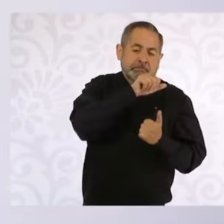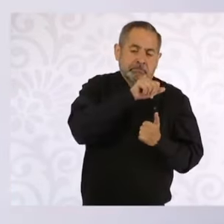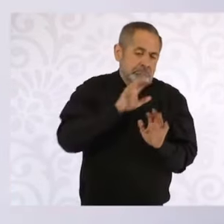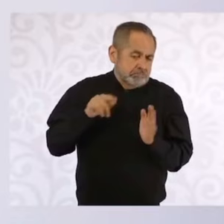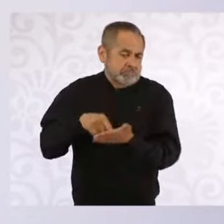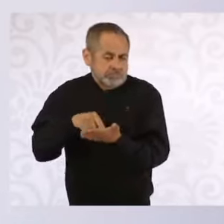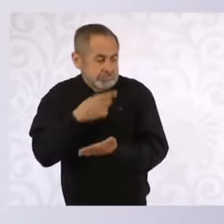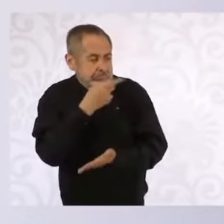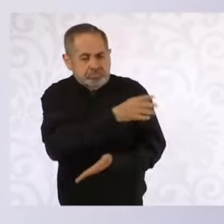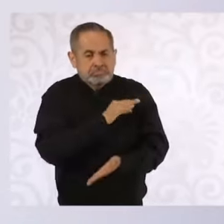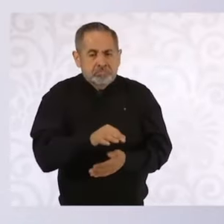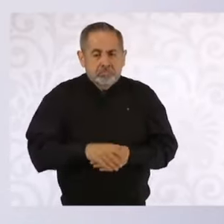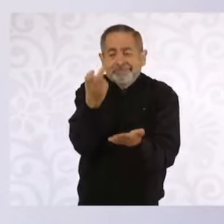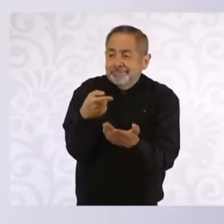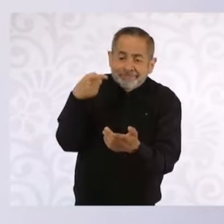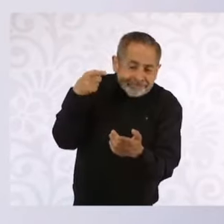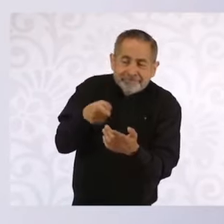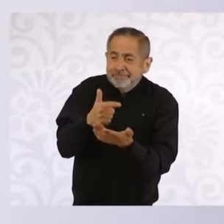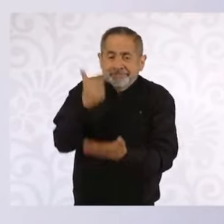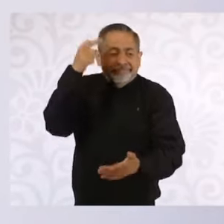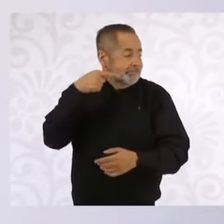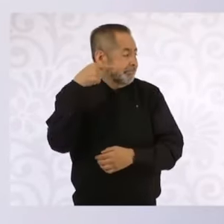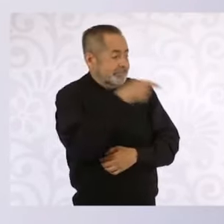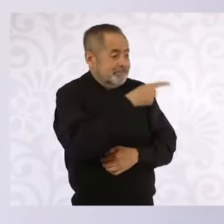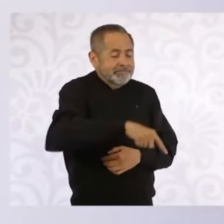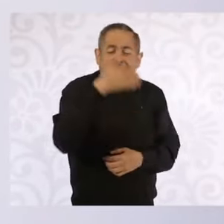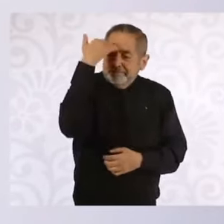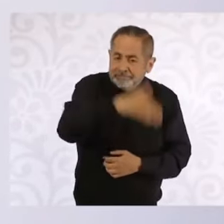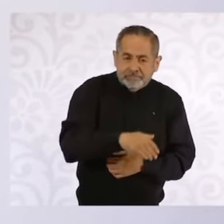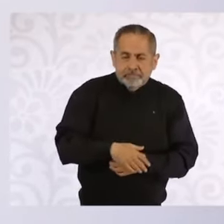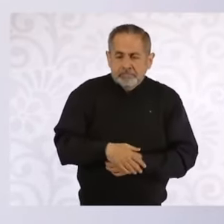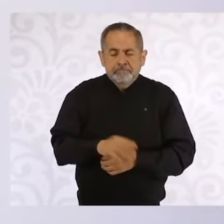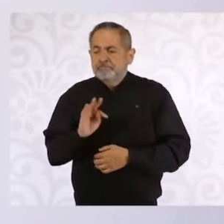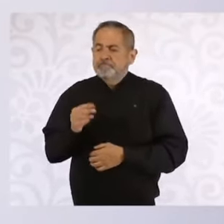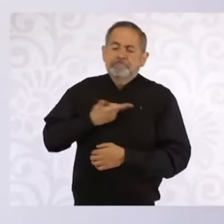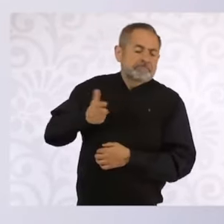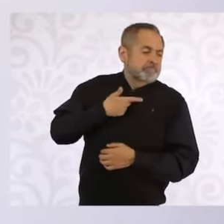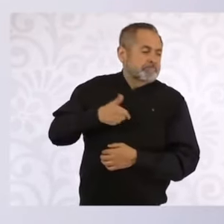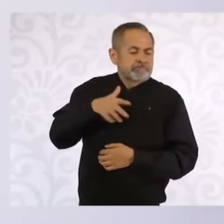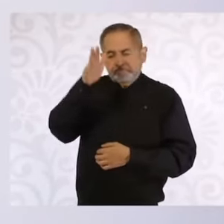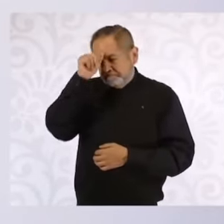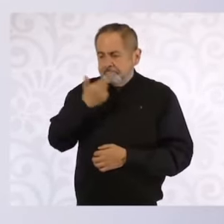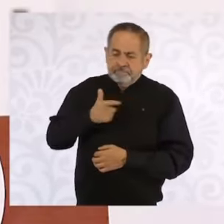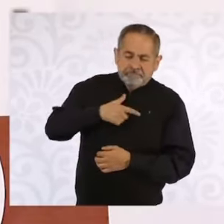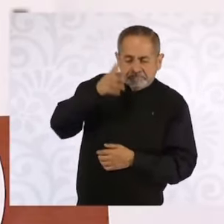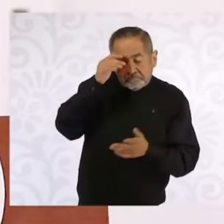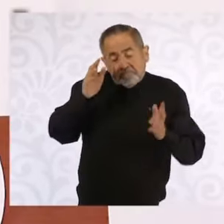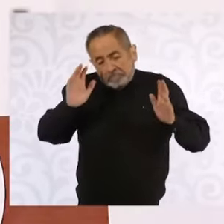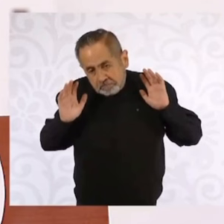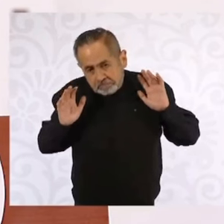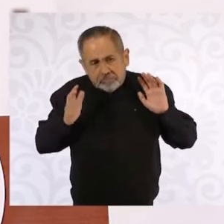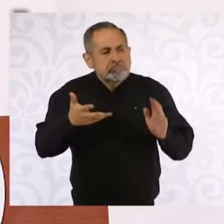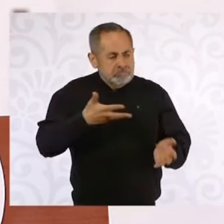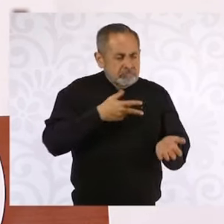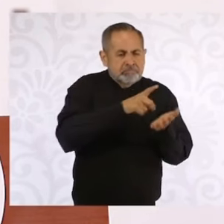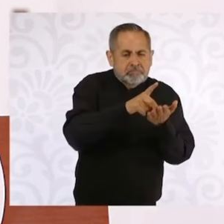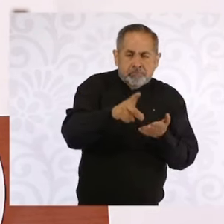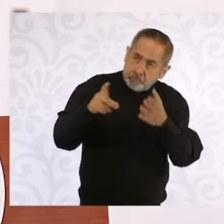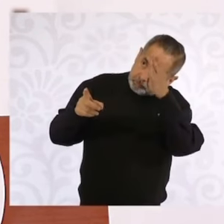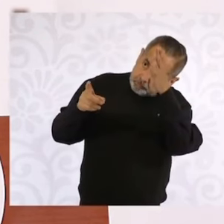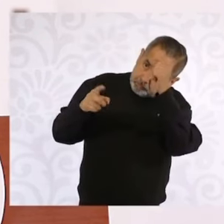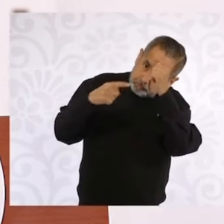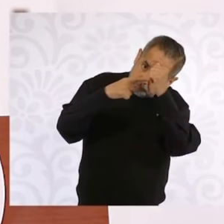o pueden postularse, porque ellos pueden no estar de acuerdo con la reforma al Poder Judicial. Tienen derecho a no estar de